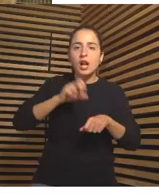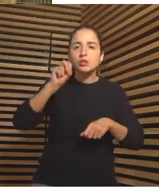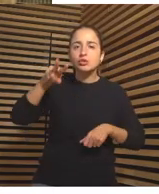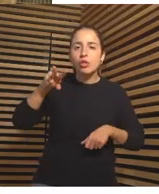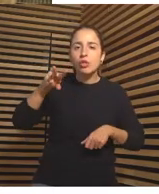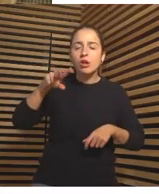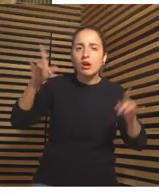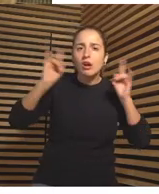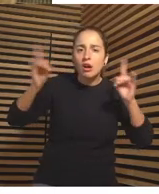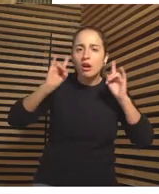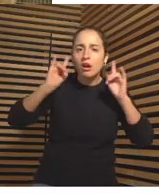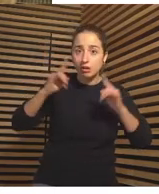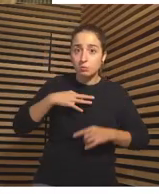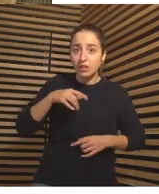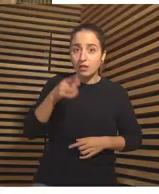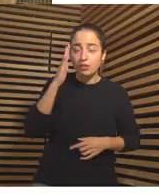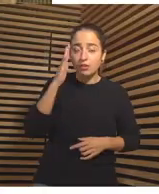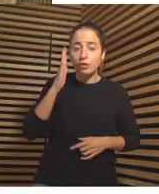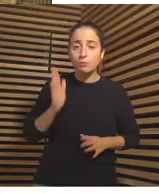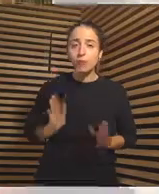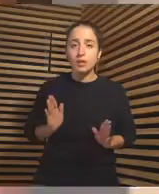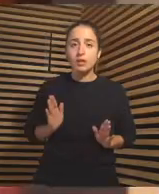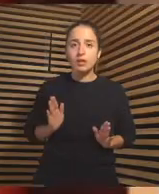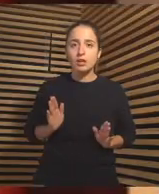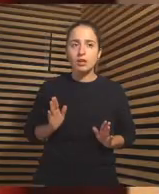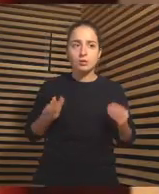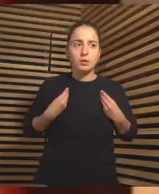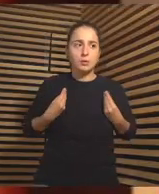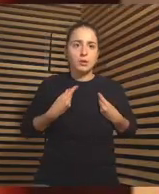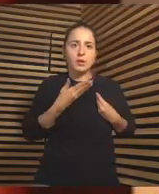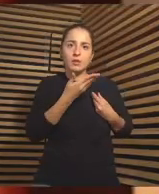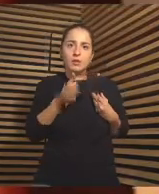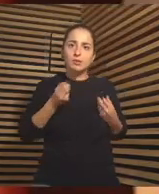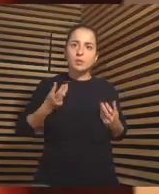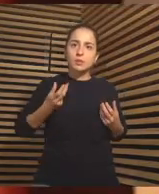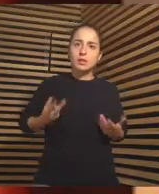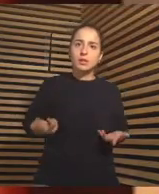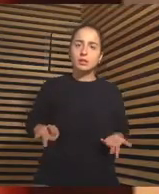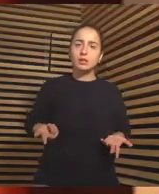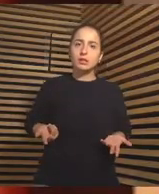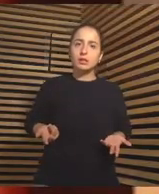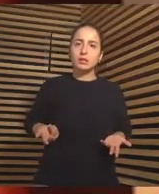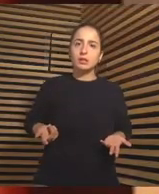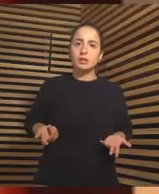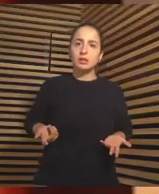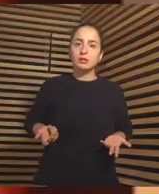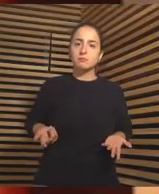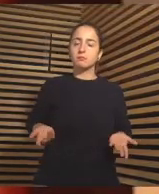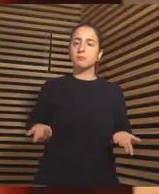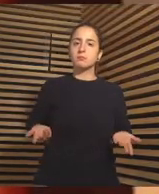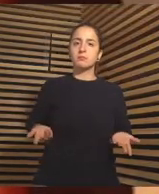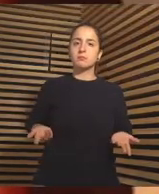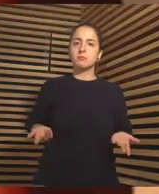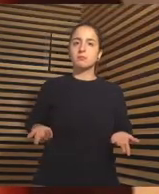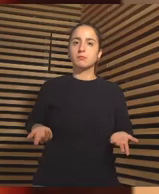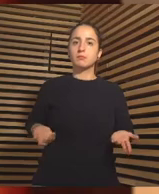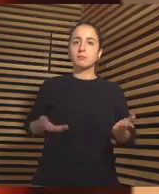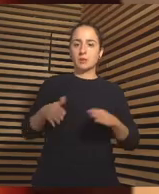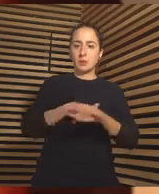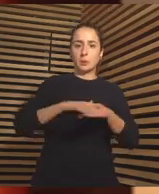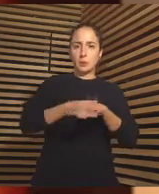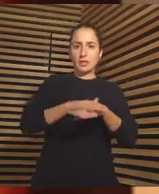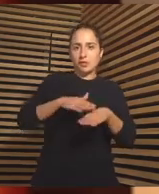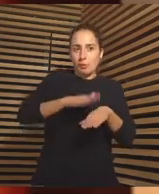¿Y para qué están las viviendas? Pues fundamentalmente, entre otras, vamos, una de las cosas fundamentales y que más se considera es el tema de